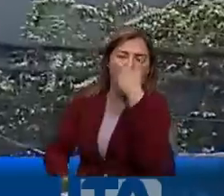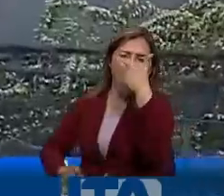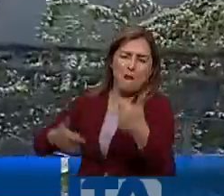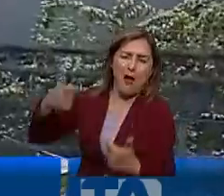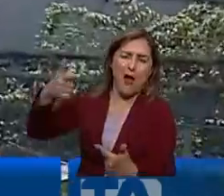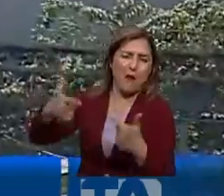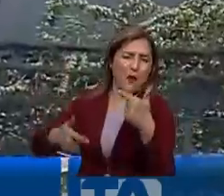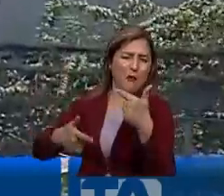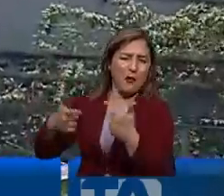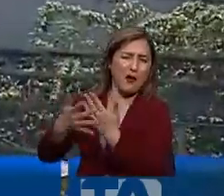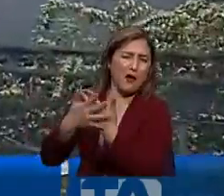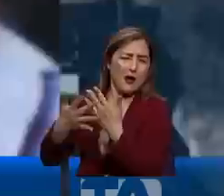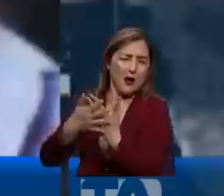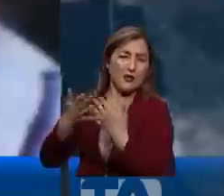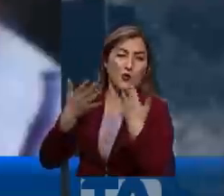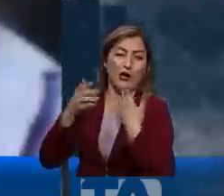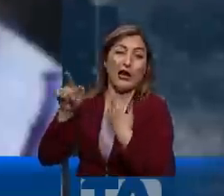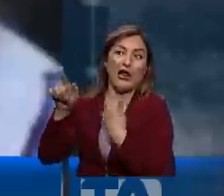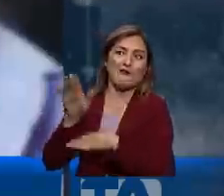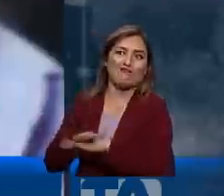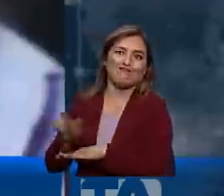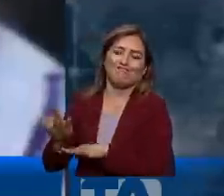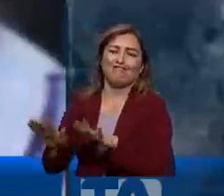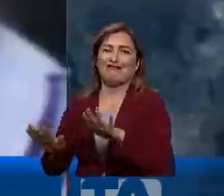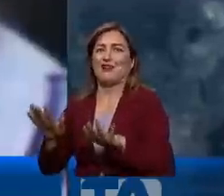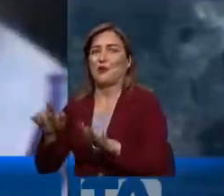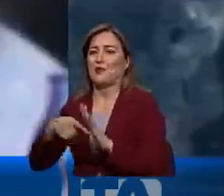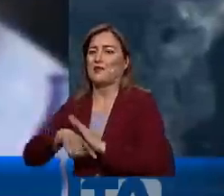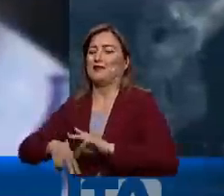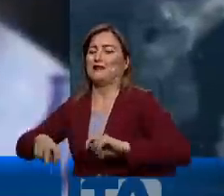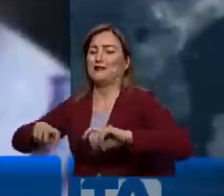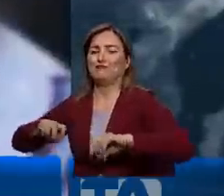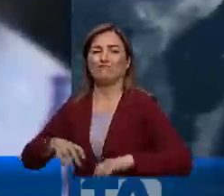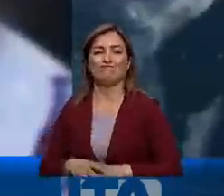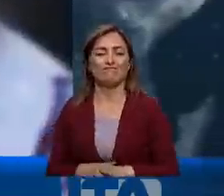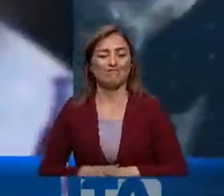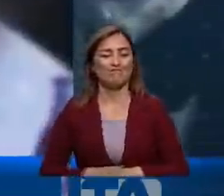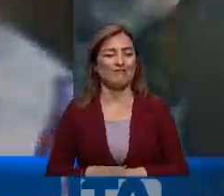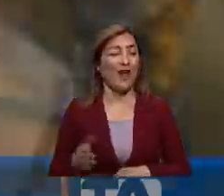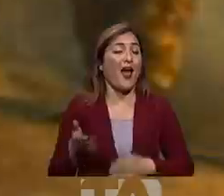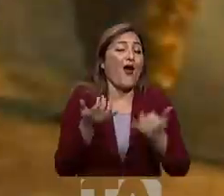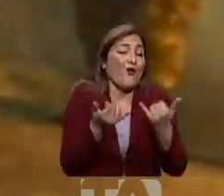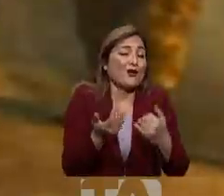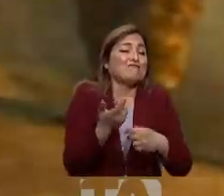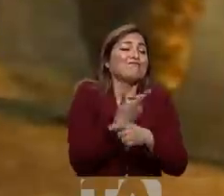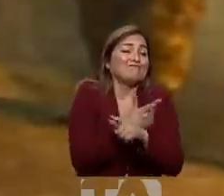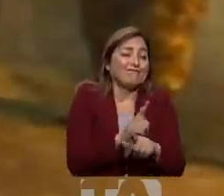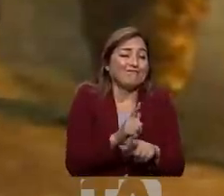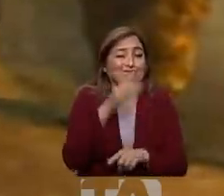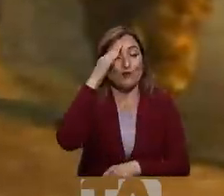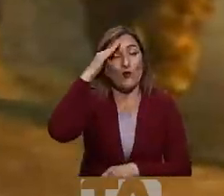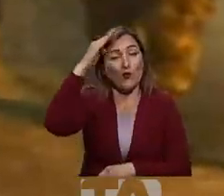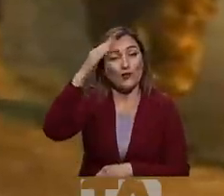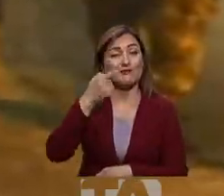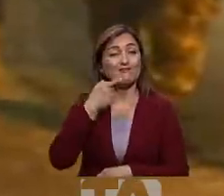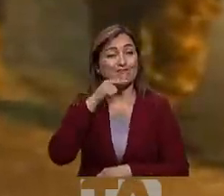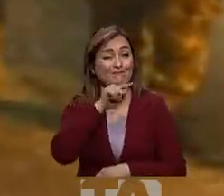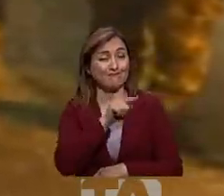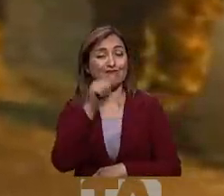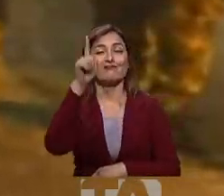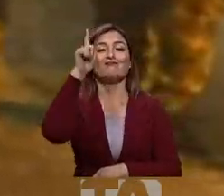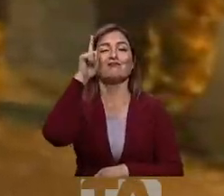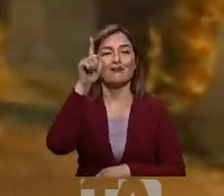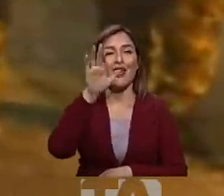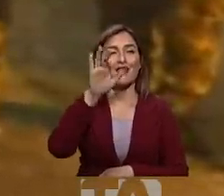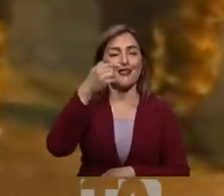masacre registrada en la penitenciaría. A la controversia por esta decisión se suma ahora la prelibertad de quien desde la policía se dice es